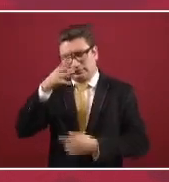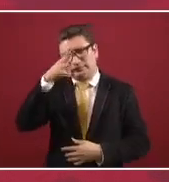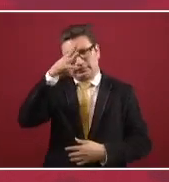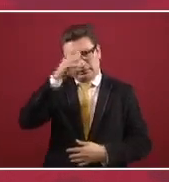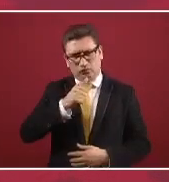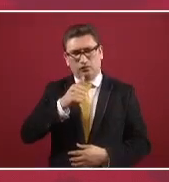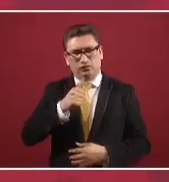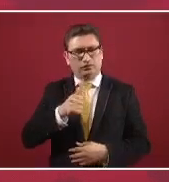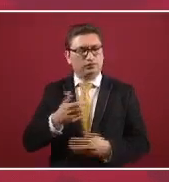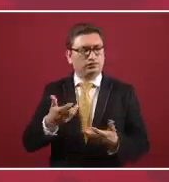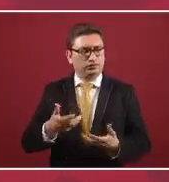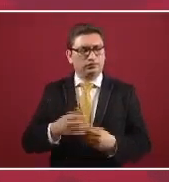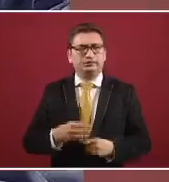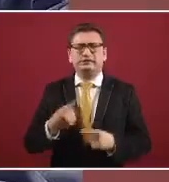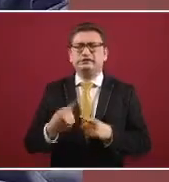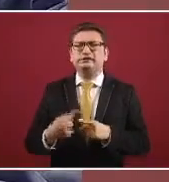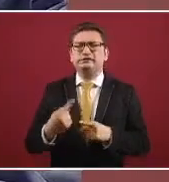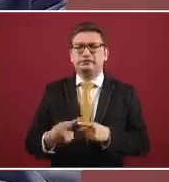entre los